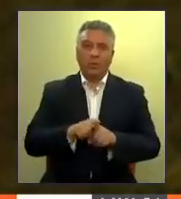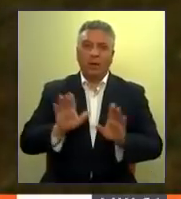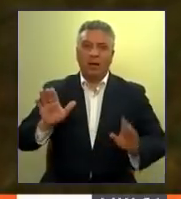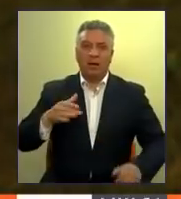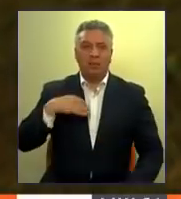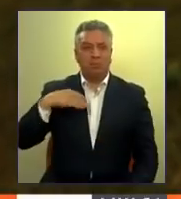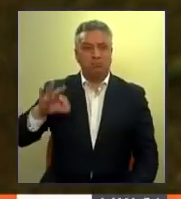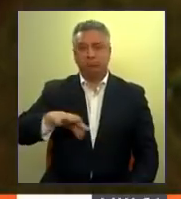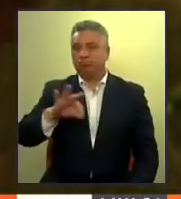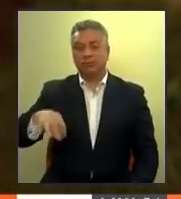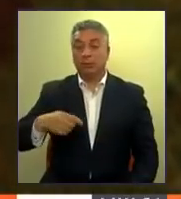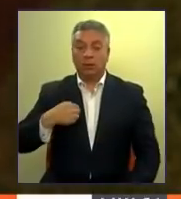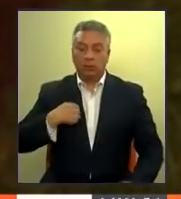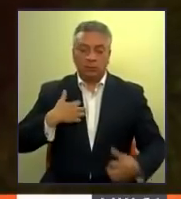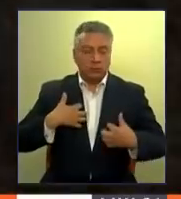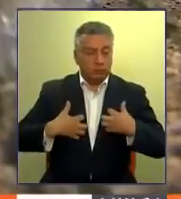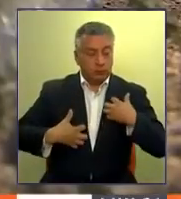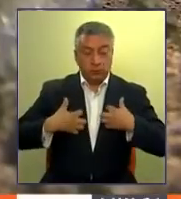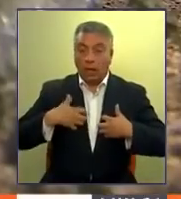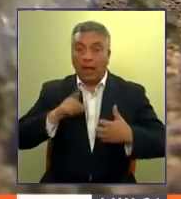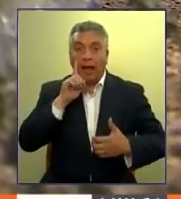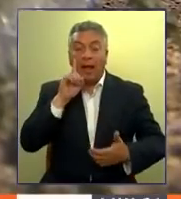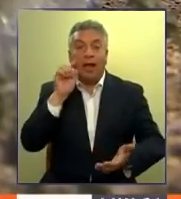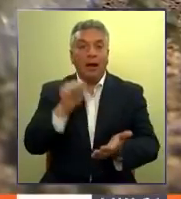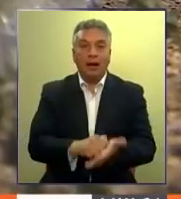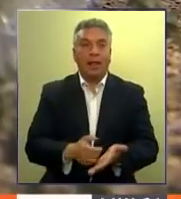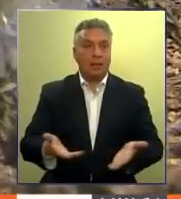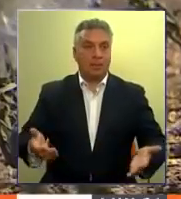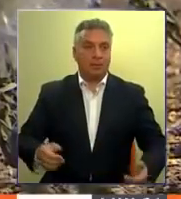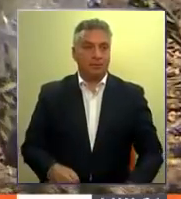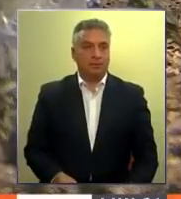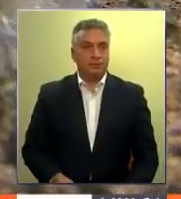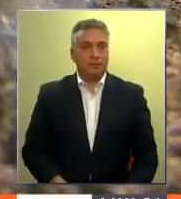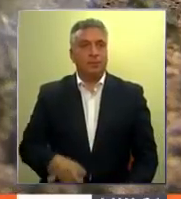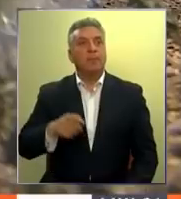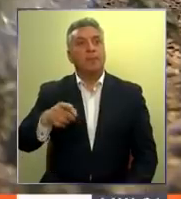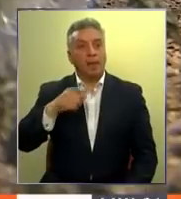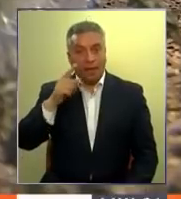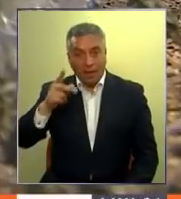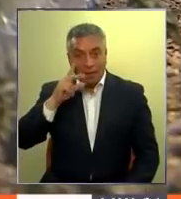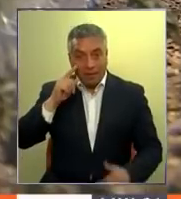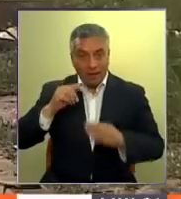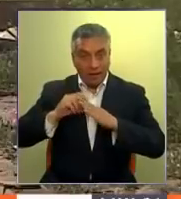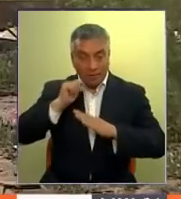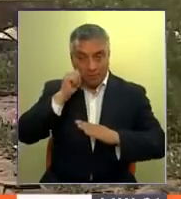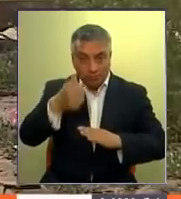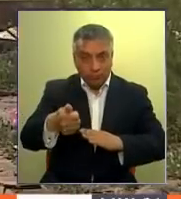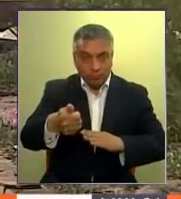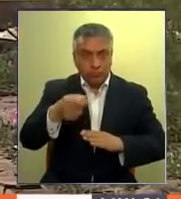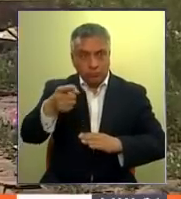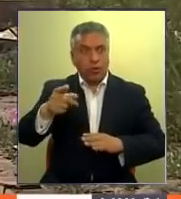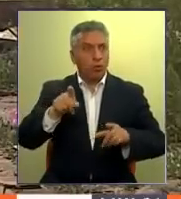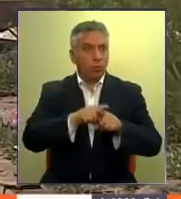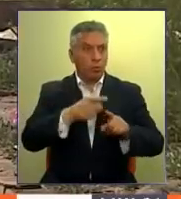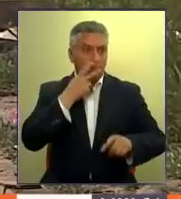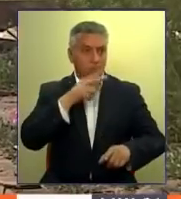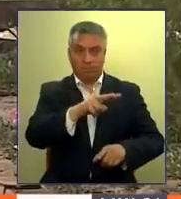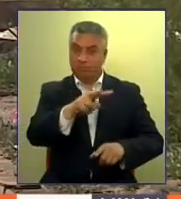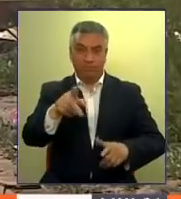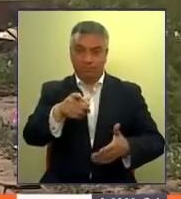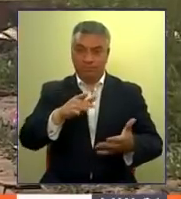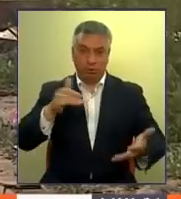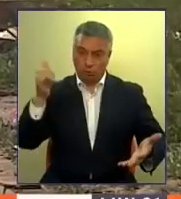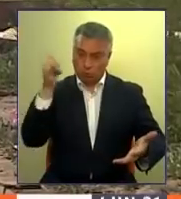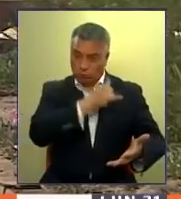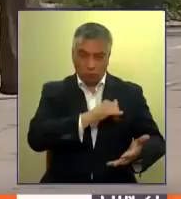no sé a quién más reclamarle ya varias horas después al día siguiente a plena luz del día así es como queda la calle josé